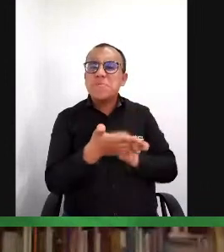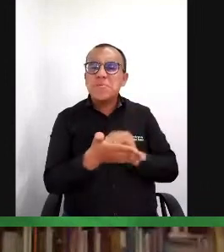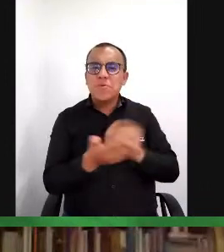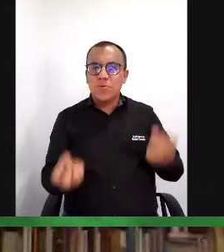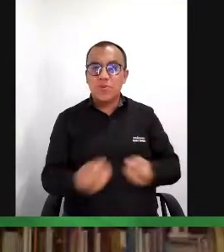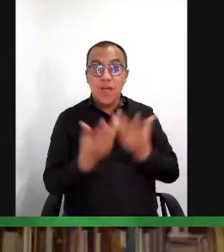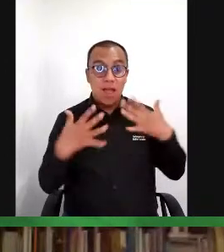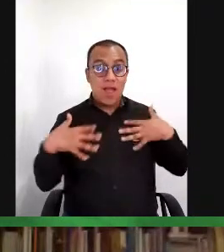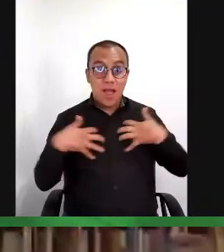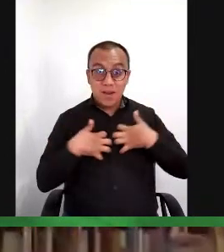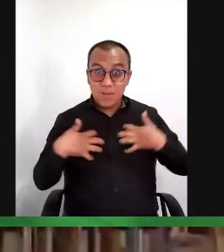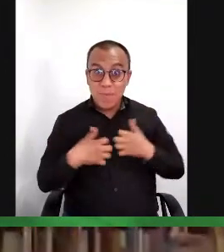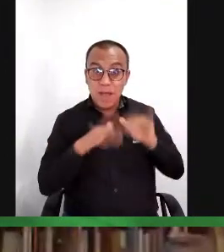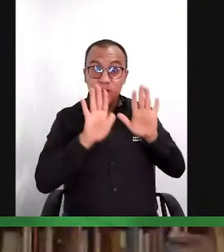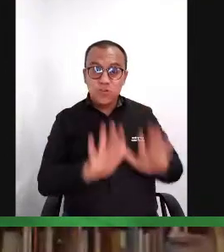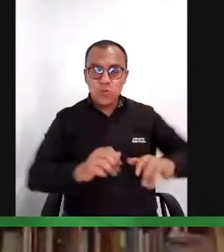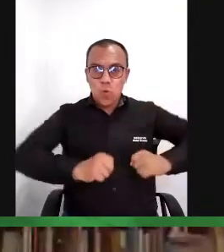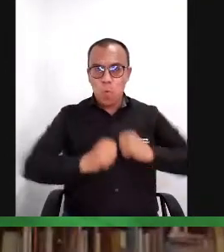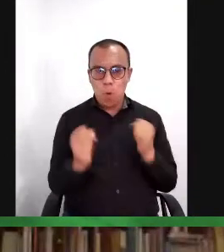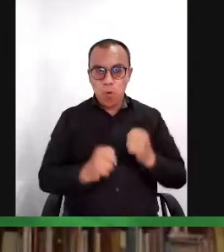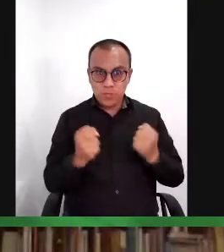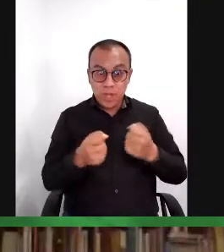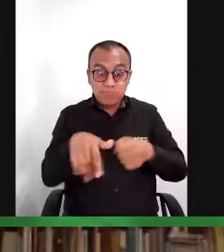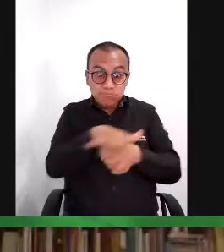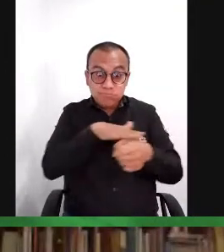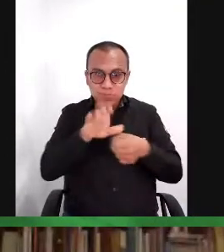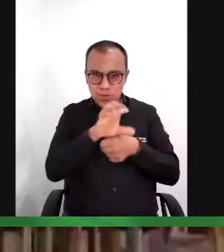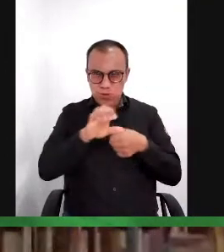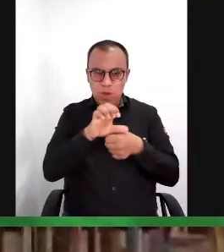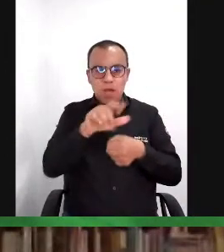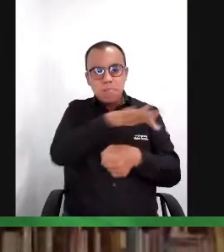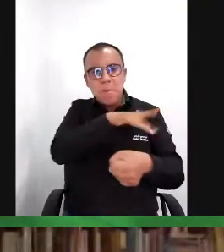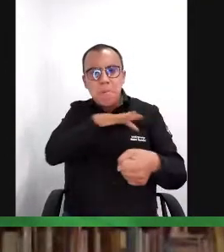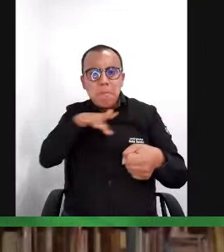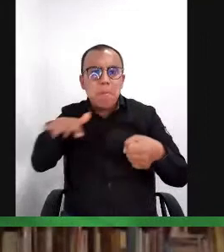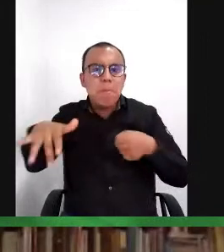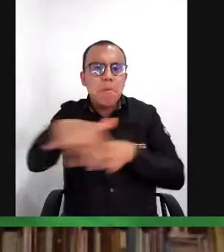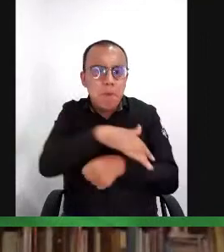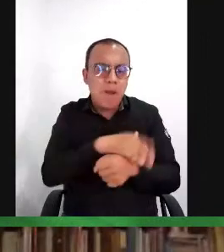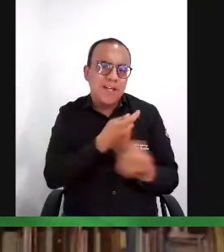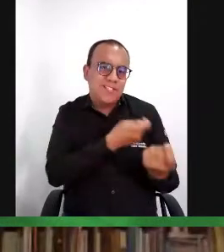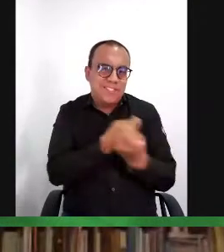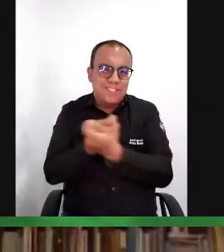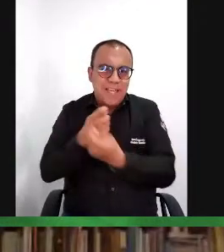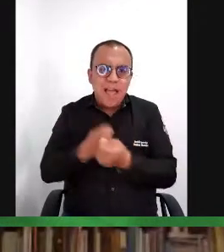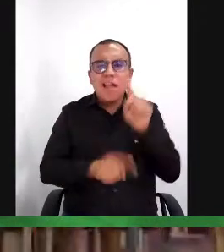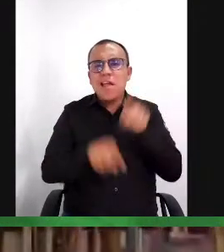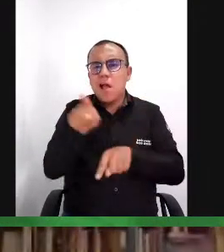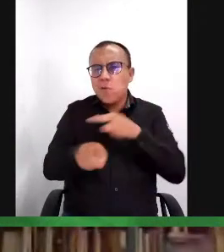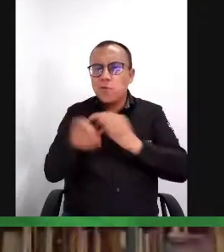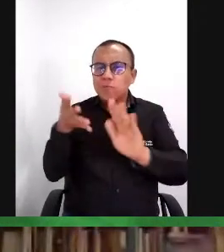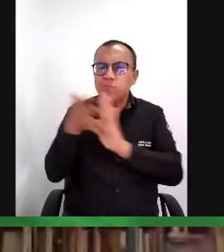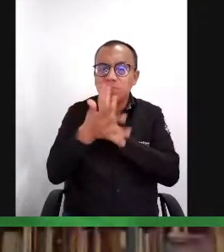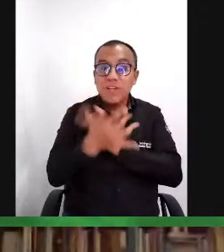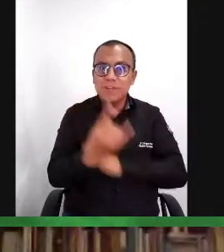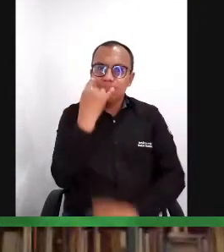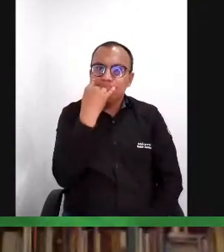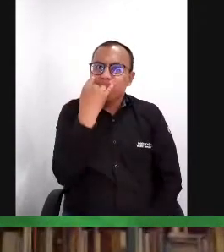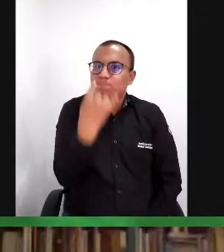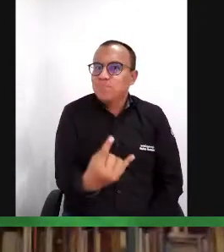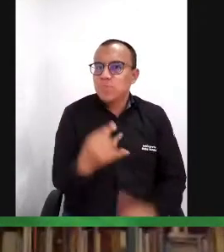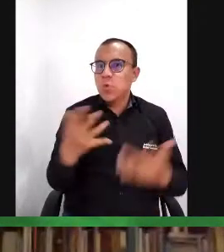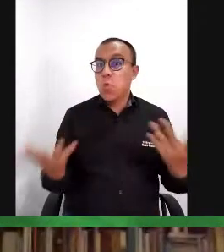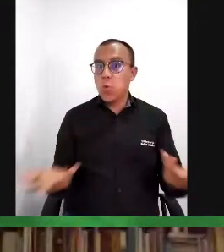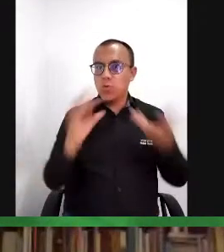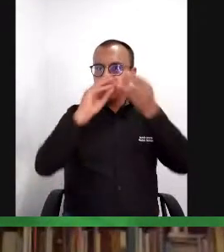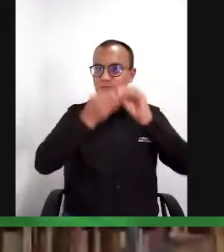fauna que está en Bogotá y sus alrededores, y está acompañado también por relatos de algunas especies que son bastante interesantes y pues qué mejor